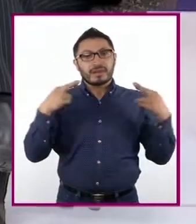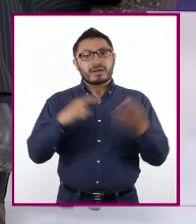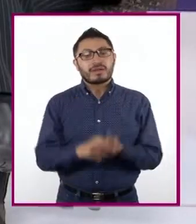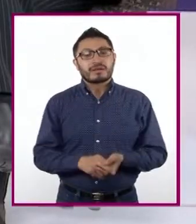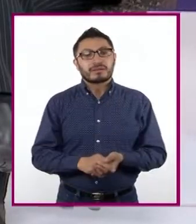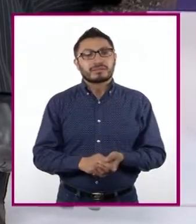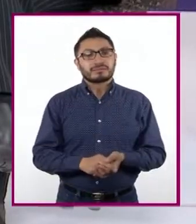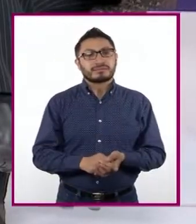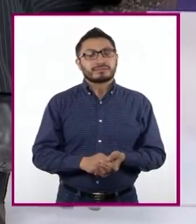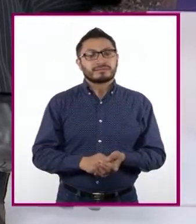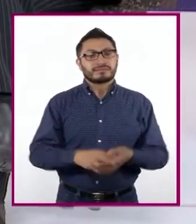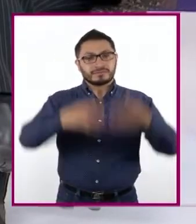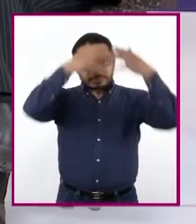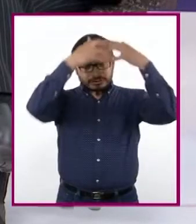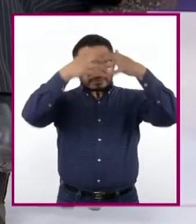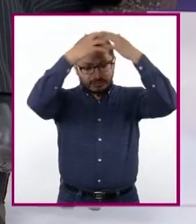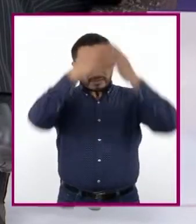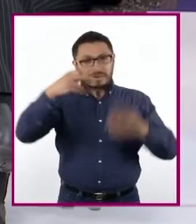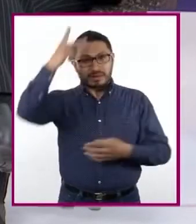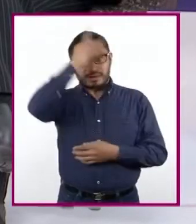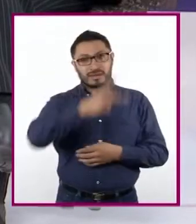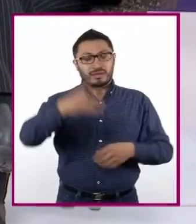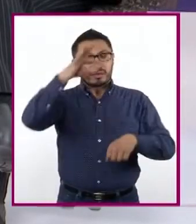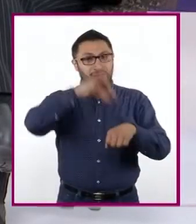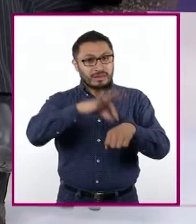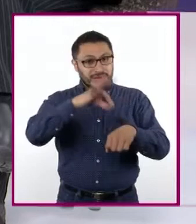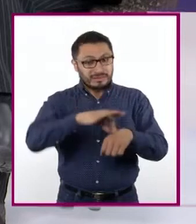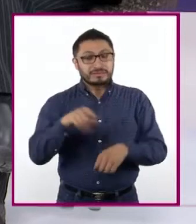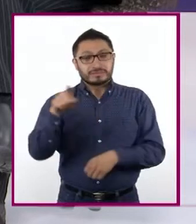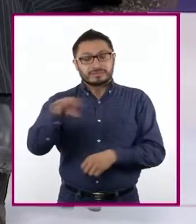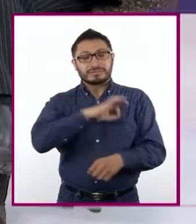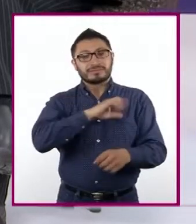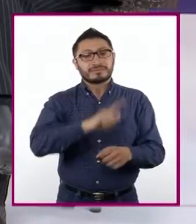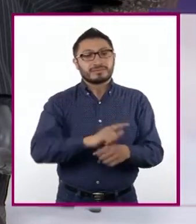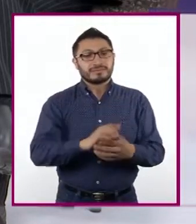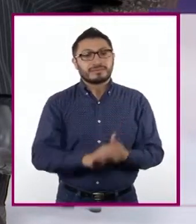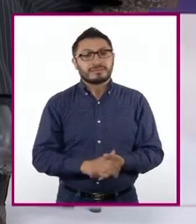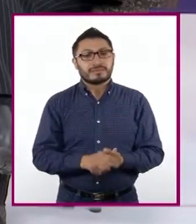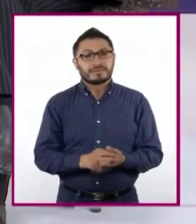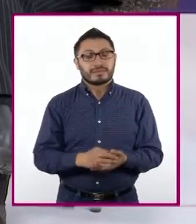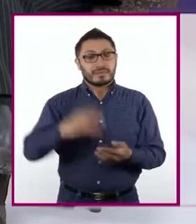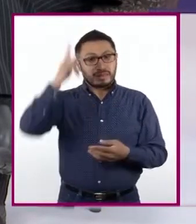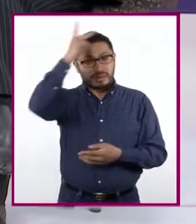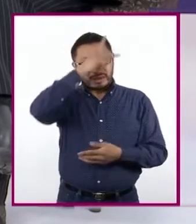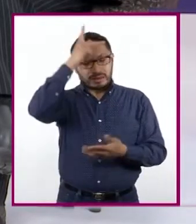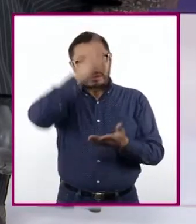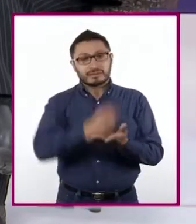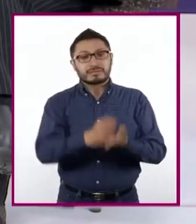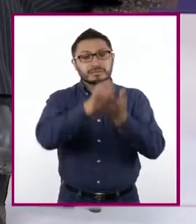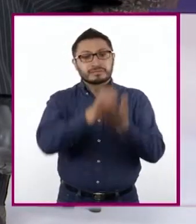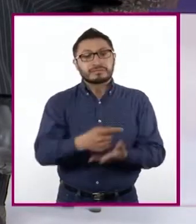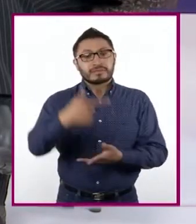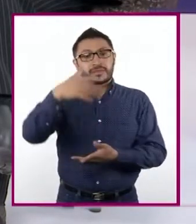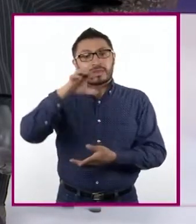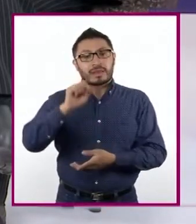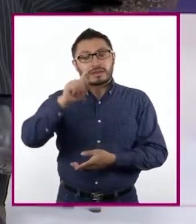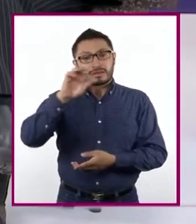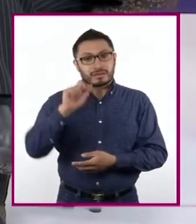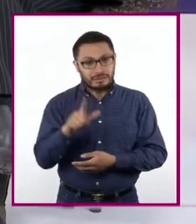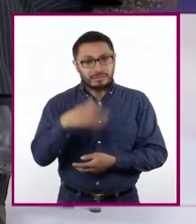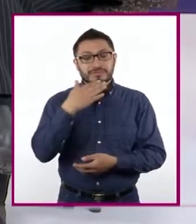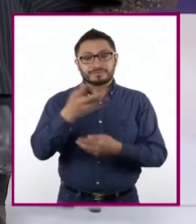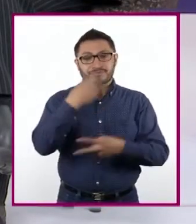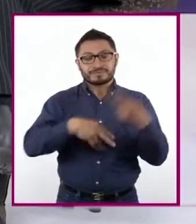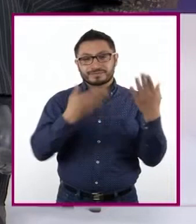en neuropsicología clínica, con especialidad en psicoterapia Gestalt.